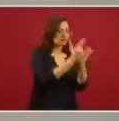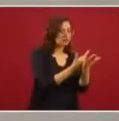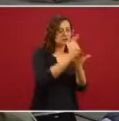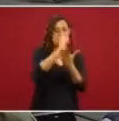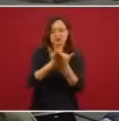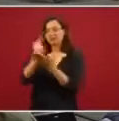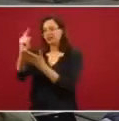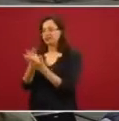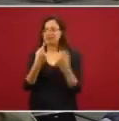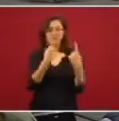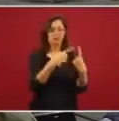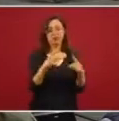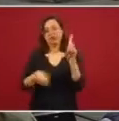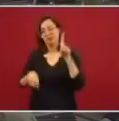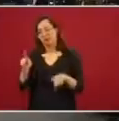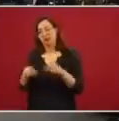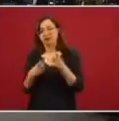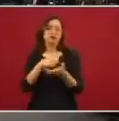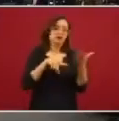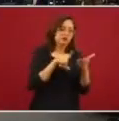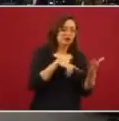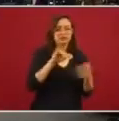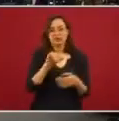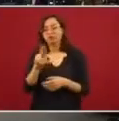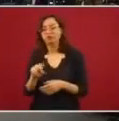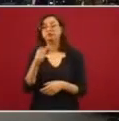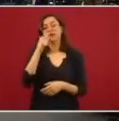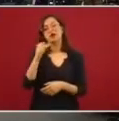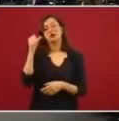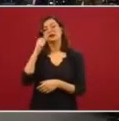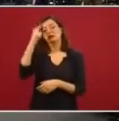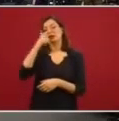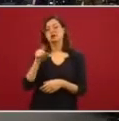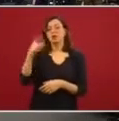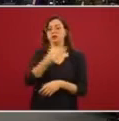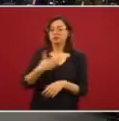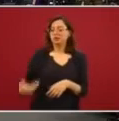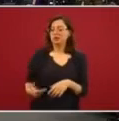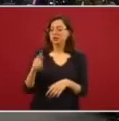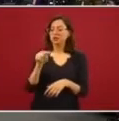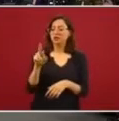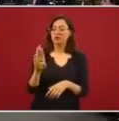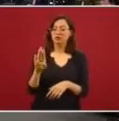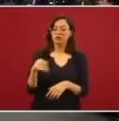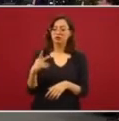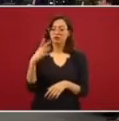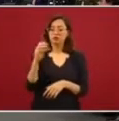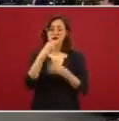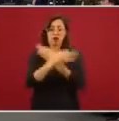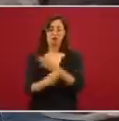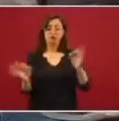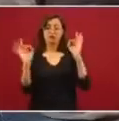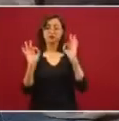vienen y esta dinámica que se inició desde anoche con el anuncio del presidente de donald trump evidentemente ya no habrá un momento